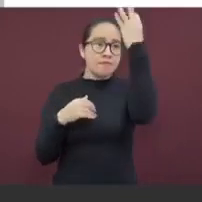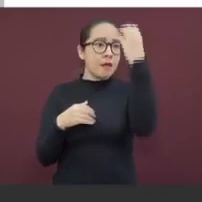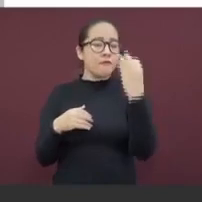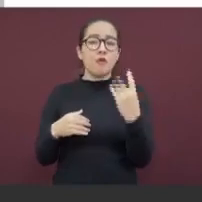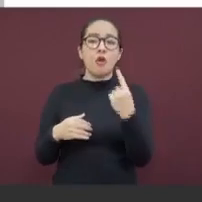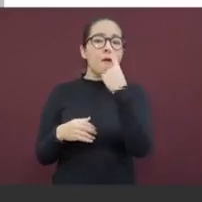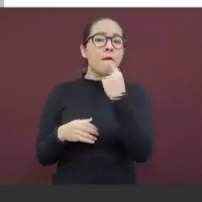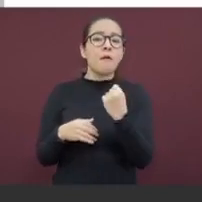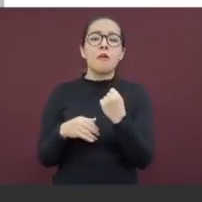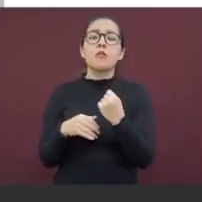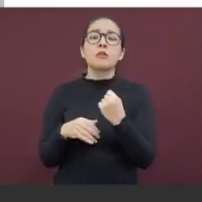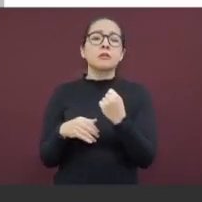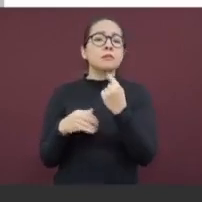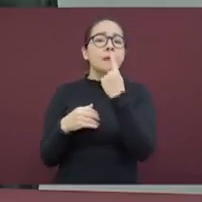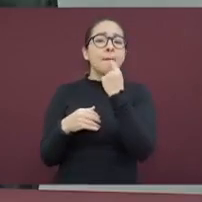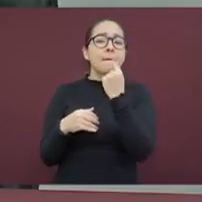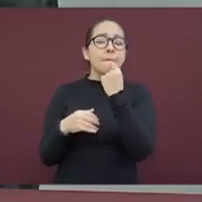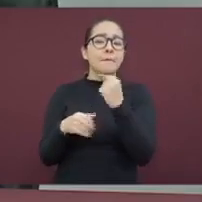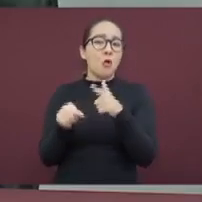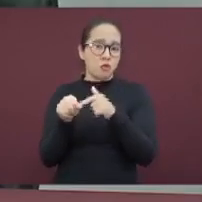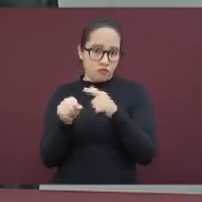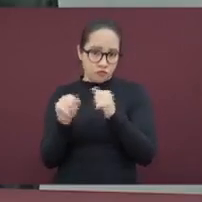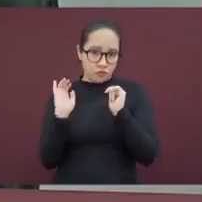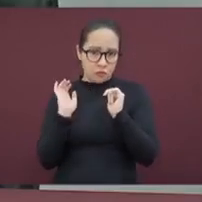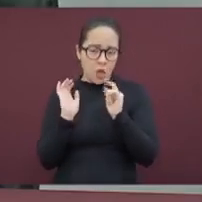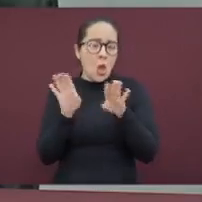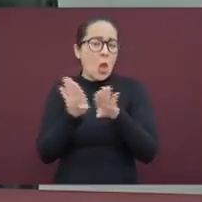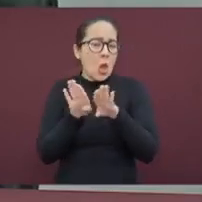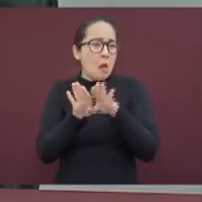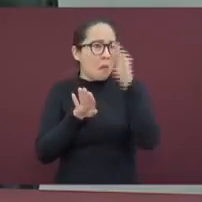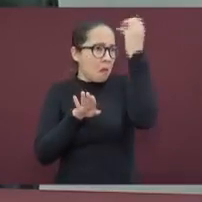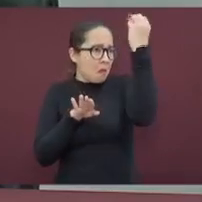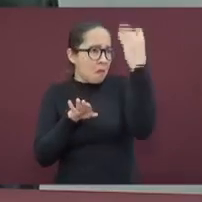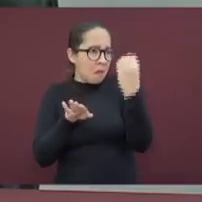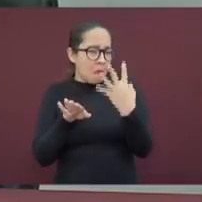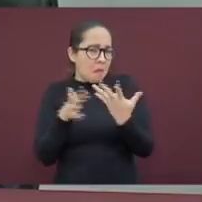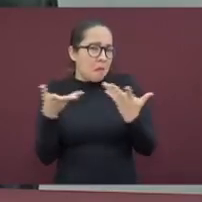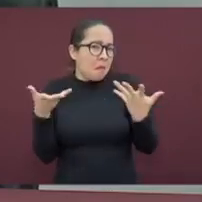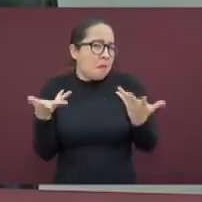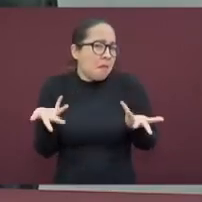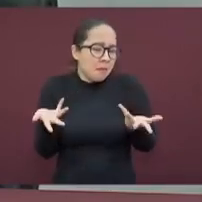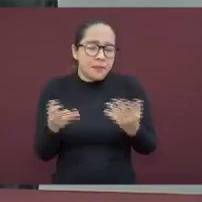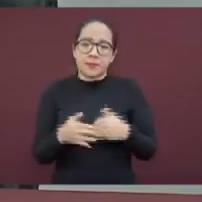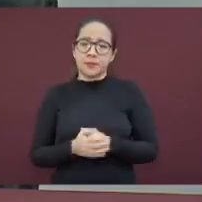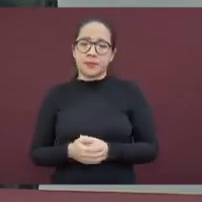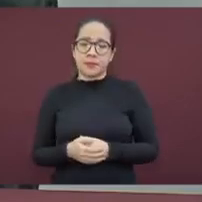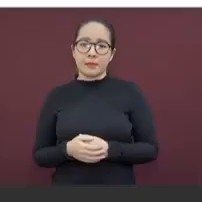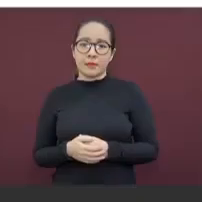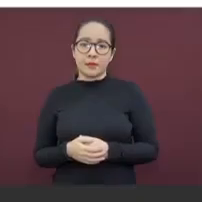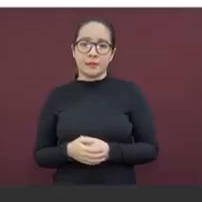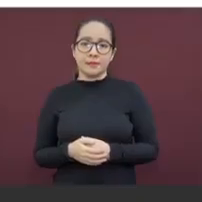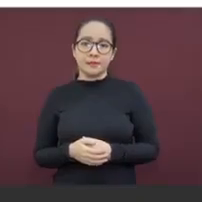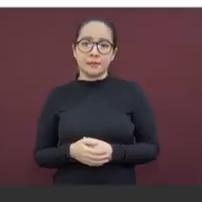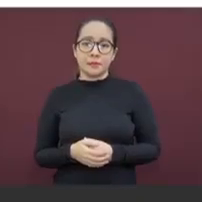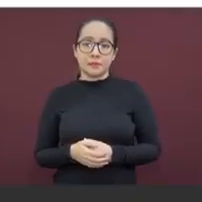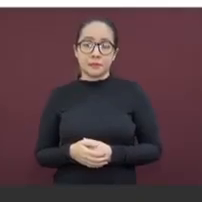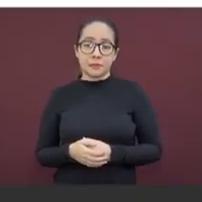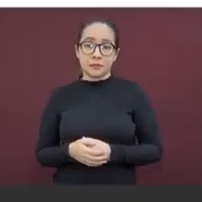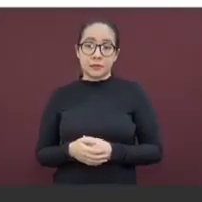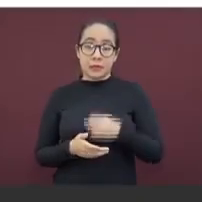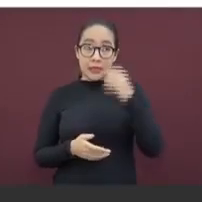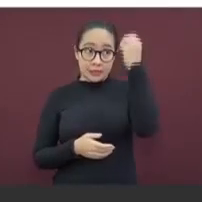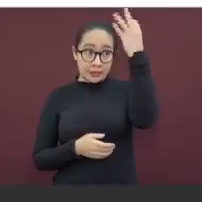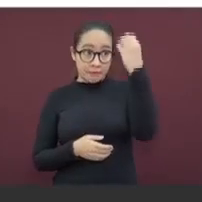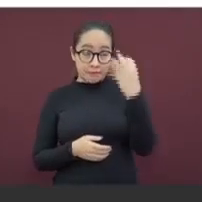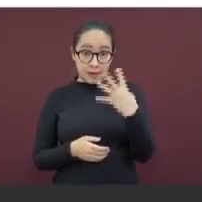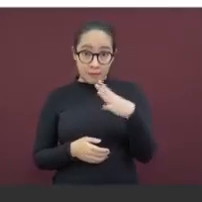vamos a explicar cómo se construye este semáforo fíjense bien este semáforo toma en cuenta cuatro indicadores